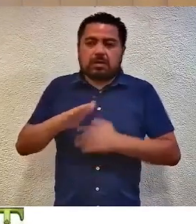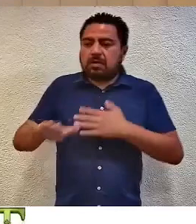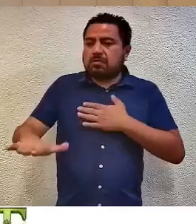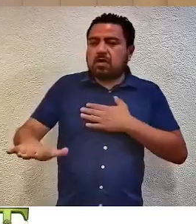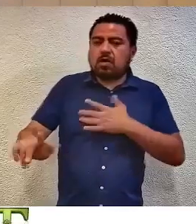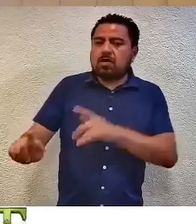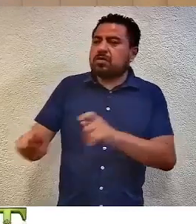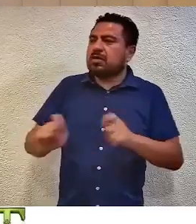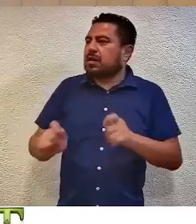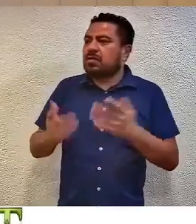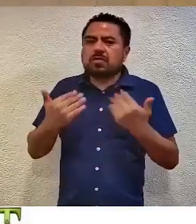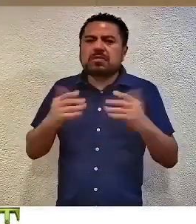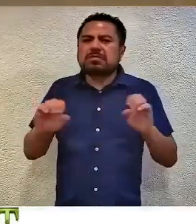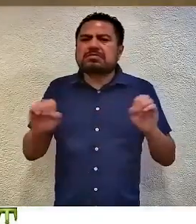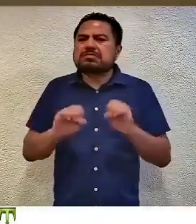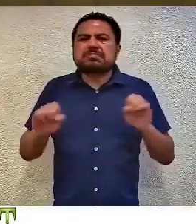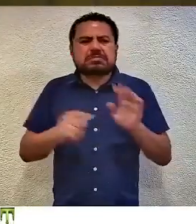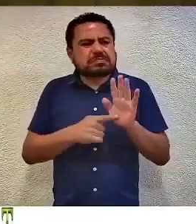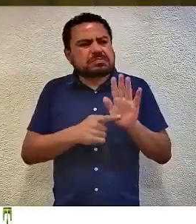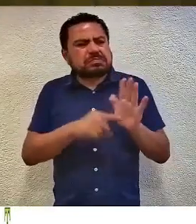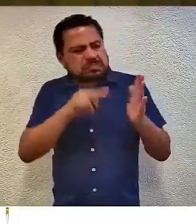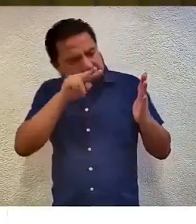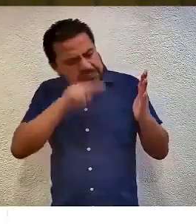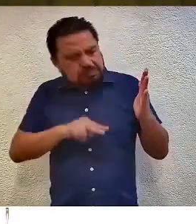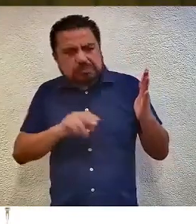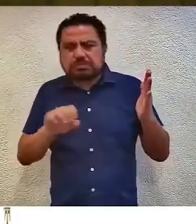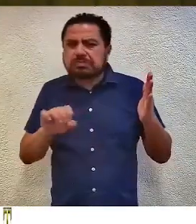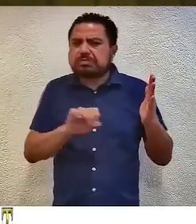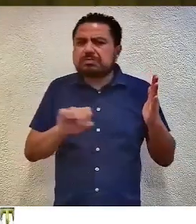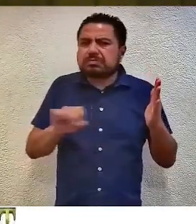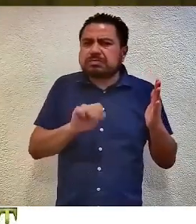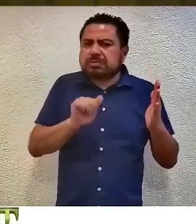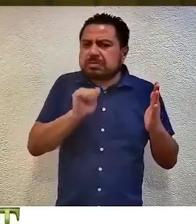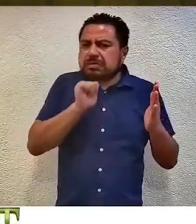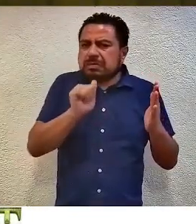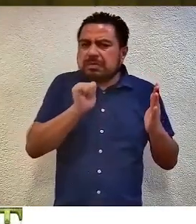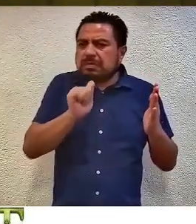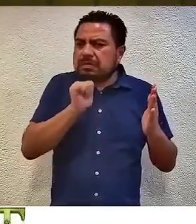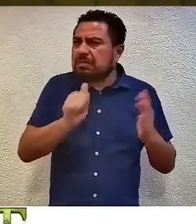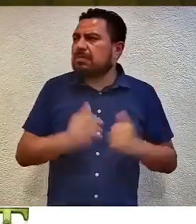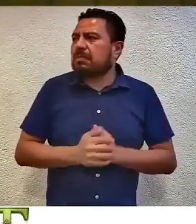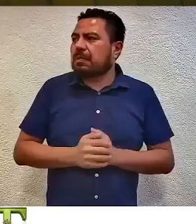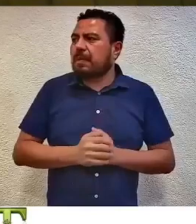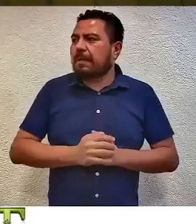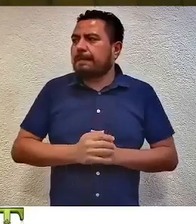protesta, mucho menos la versión estenográfica.